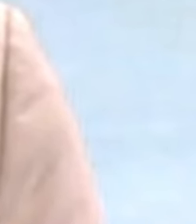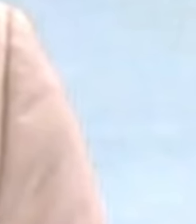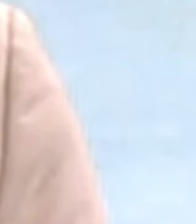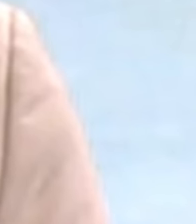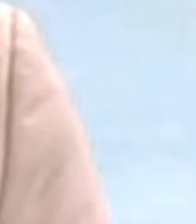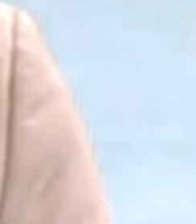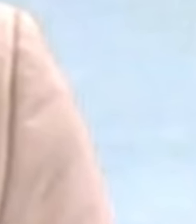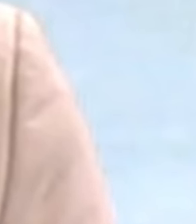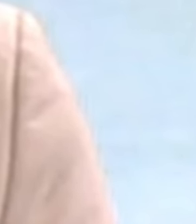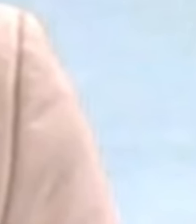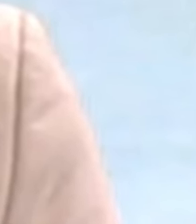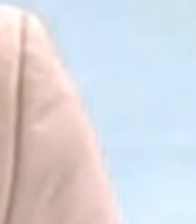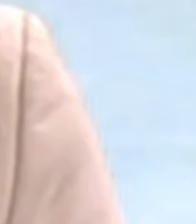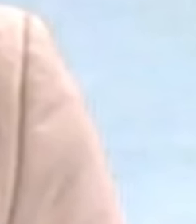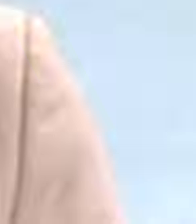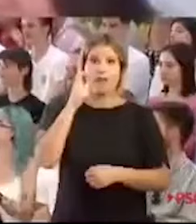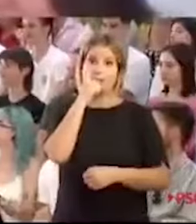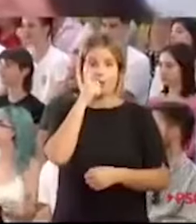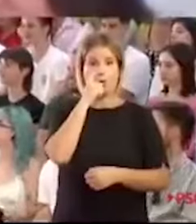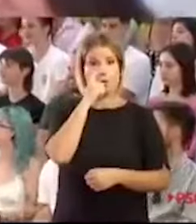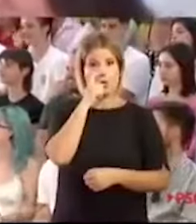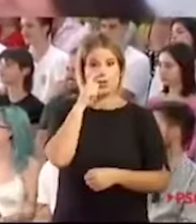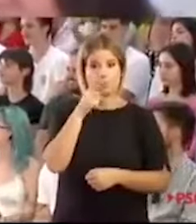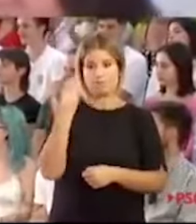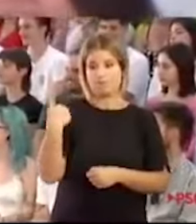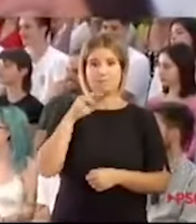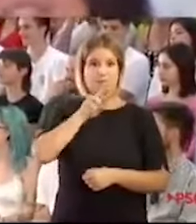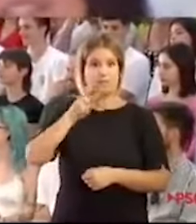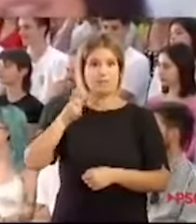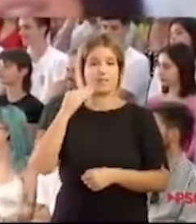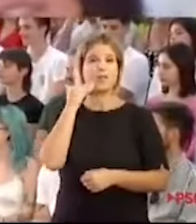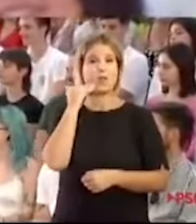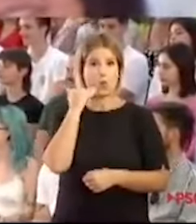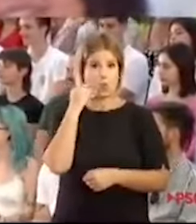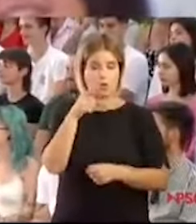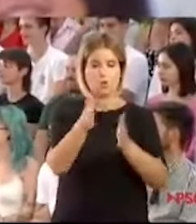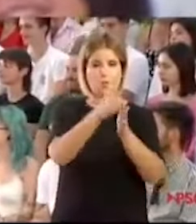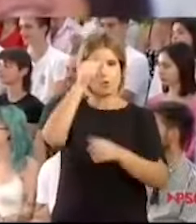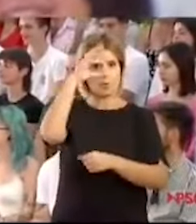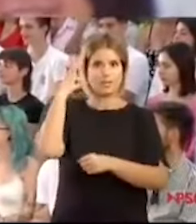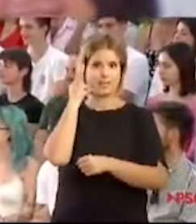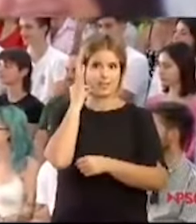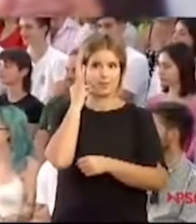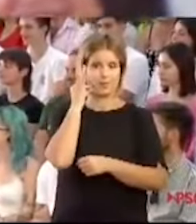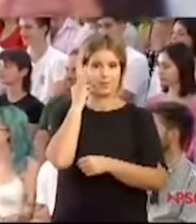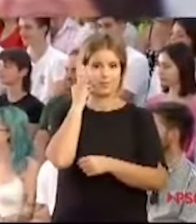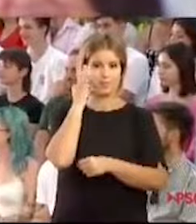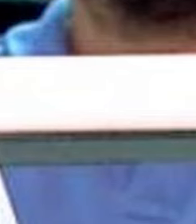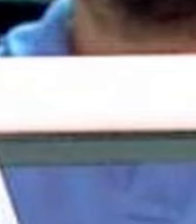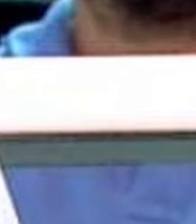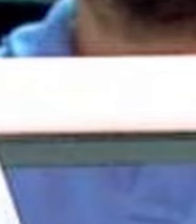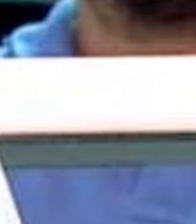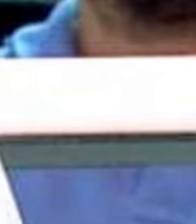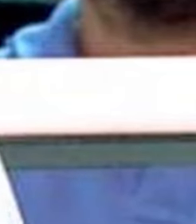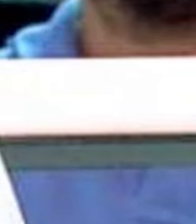mitin, en televisión o desde el Congreso de los Diputados. El tertuliano de Alcalá de Henares fue contundente y señaló que él no